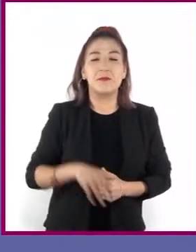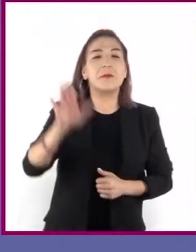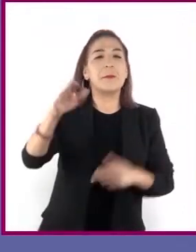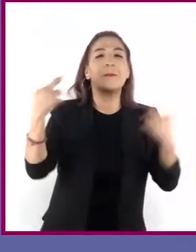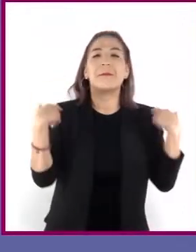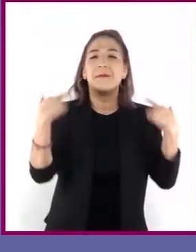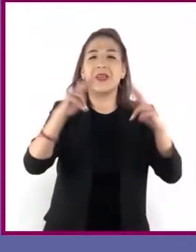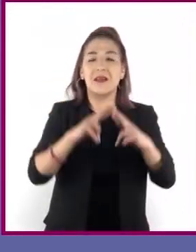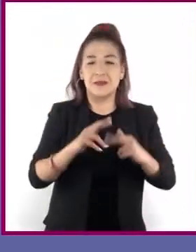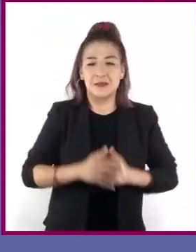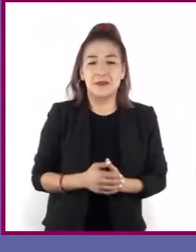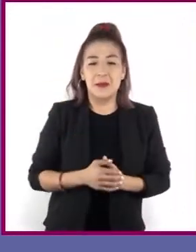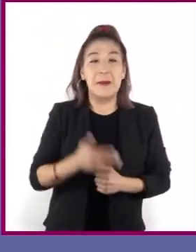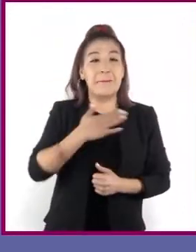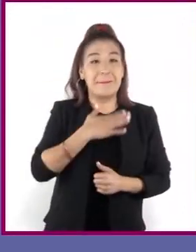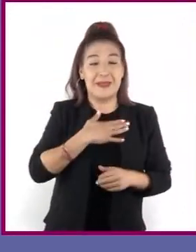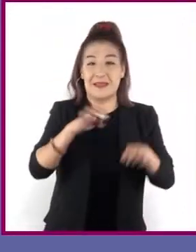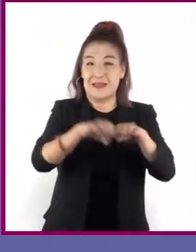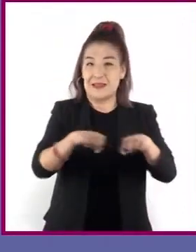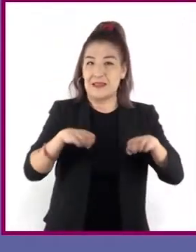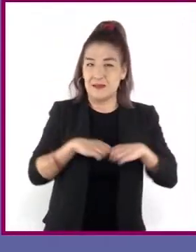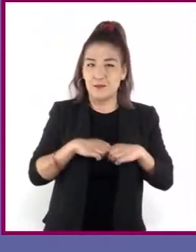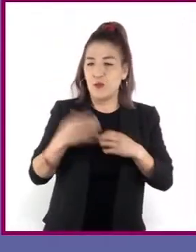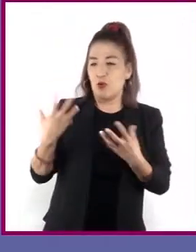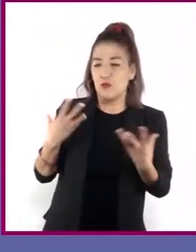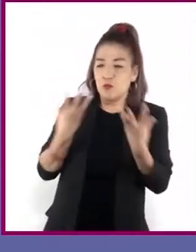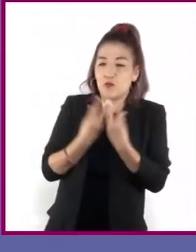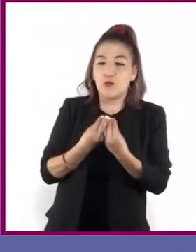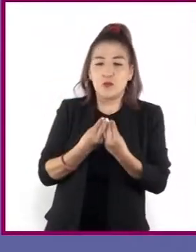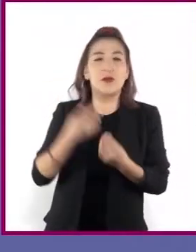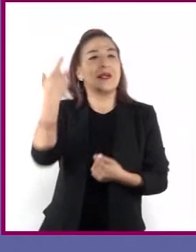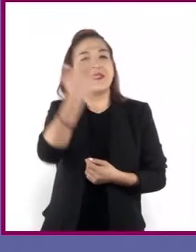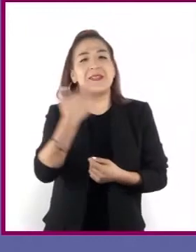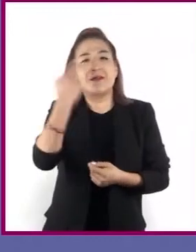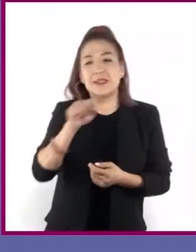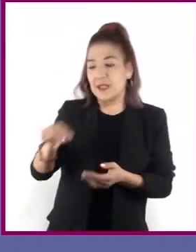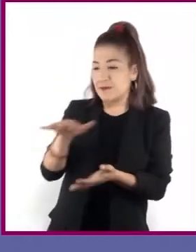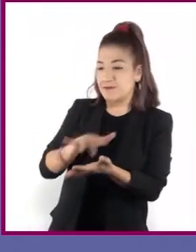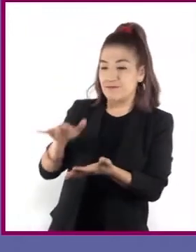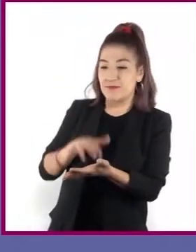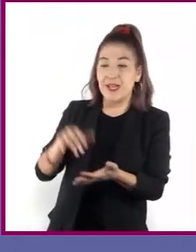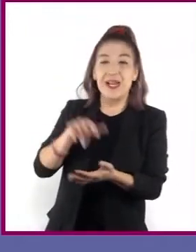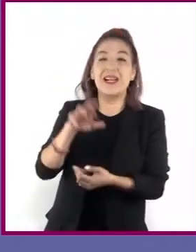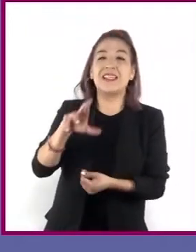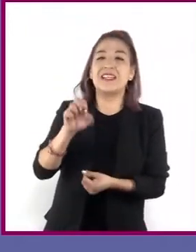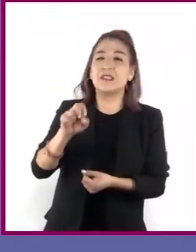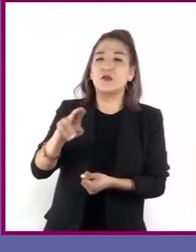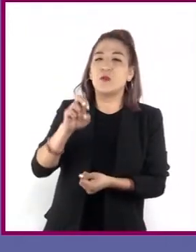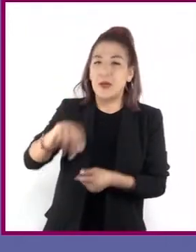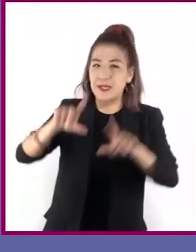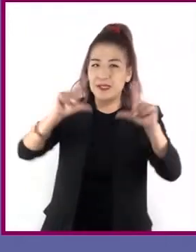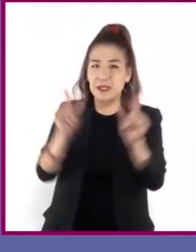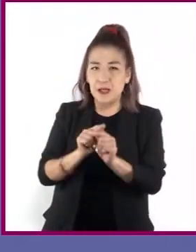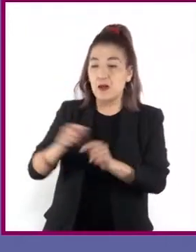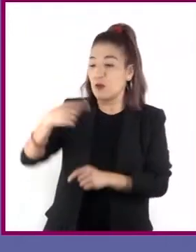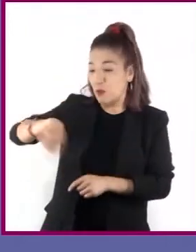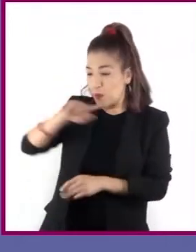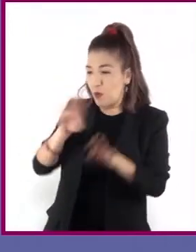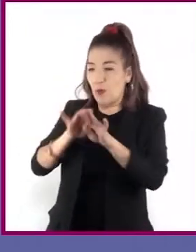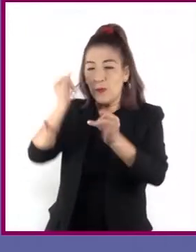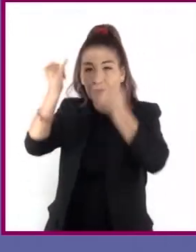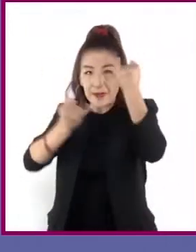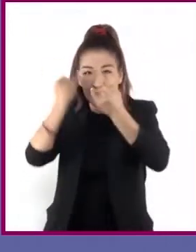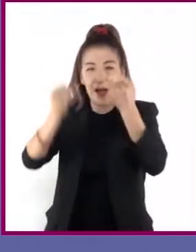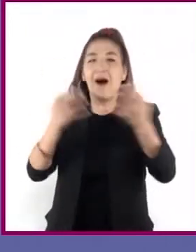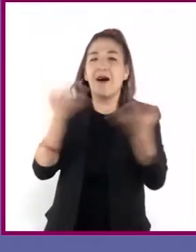Profesor, mi equipo y yo estamos revisando el resumen que elaboramos y estamos considerando utilizar